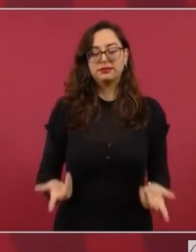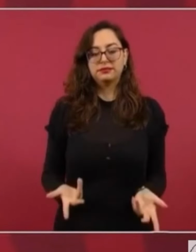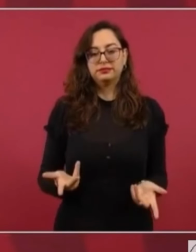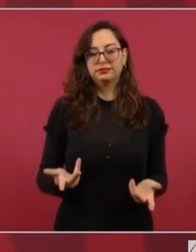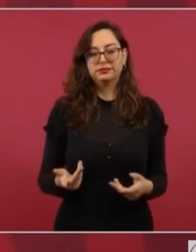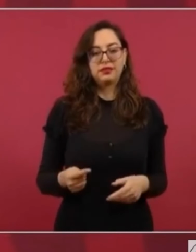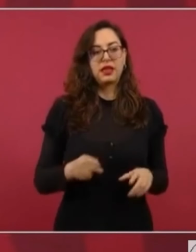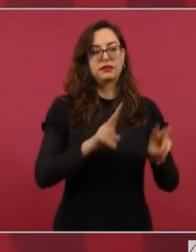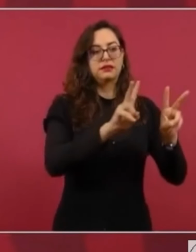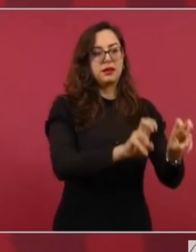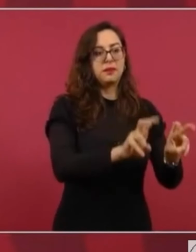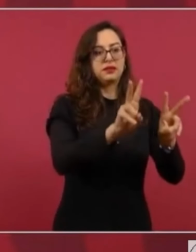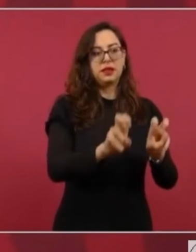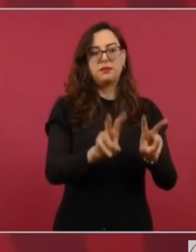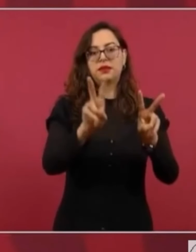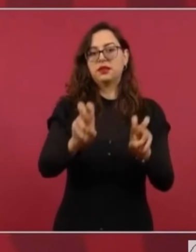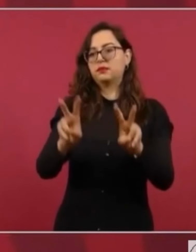todos,